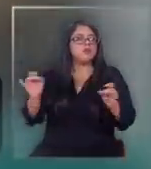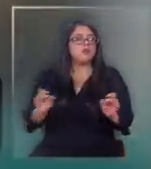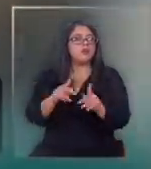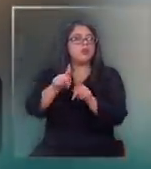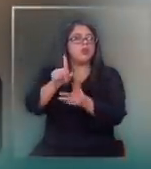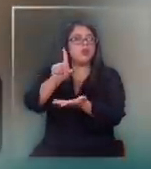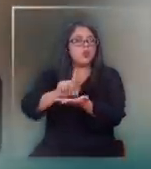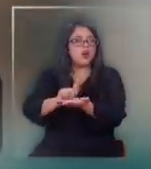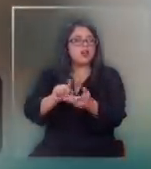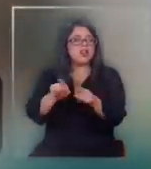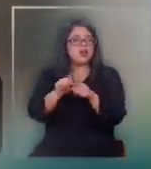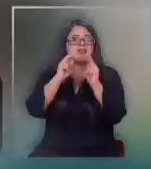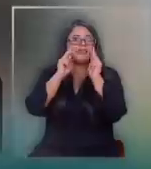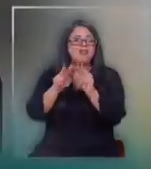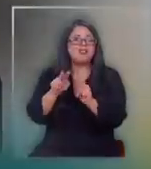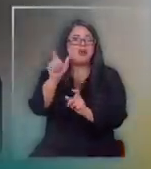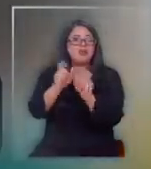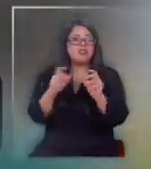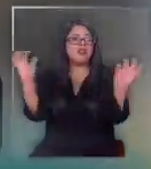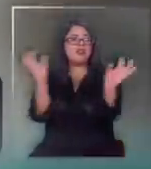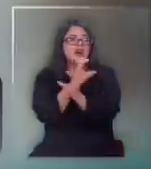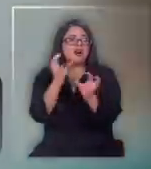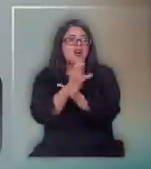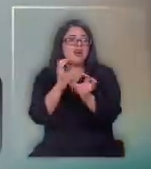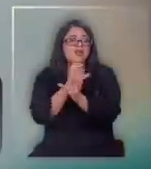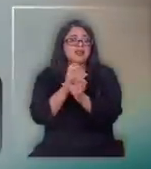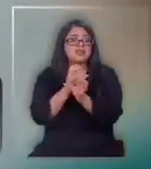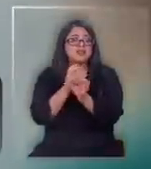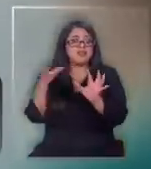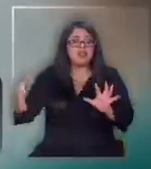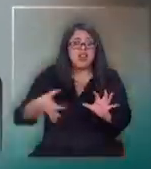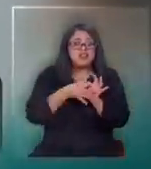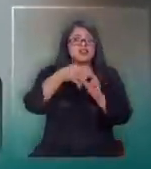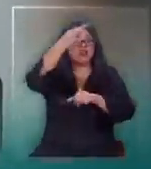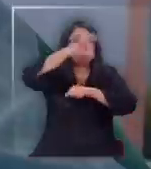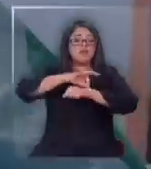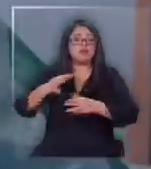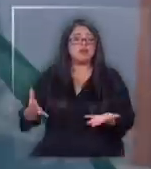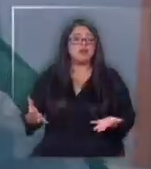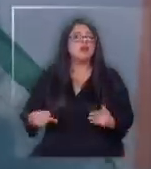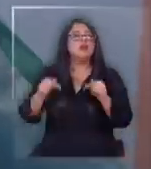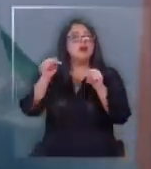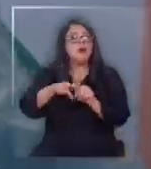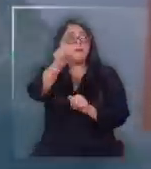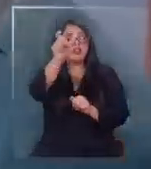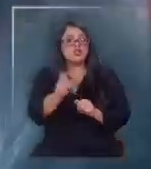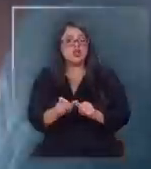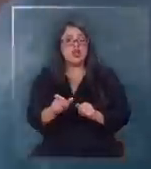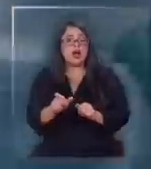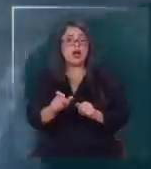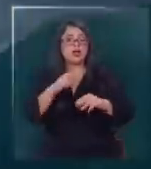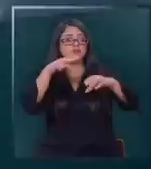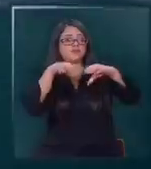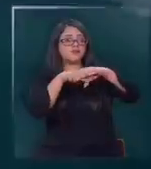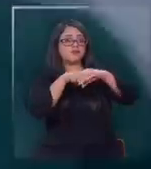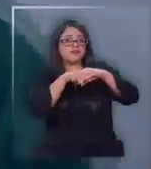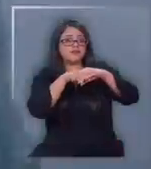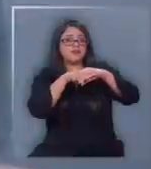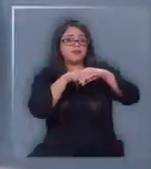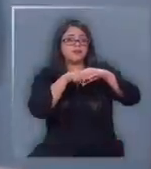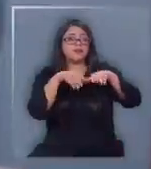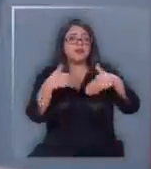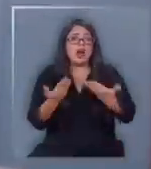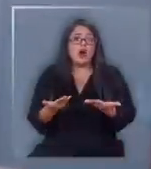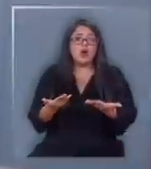este lugar donde más han transitado pacientes críticos a propósito de esta pandemia. Este paciente en este momento se encuentra